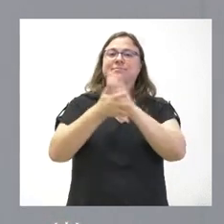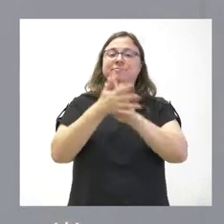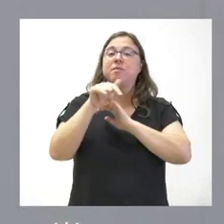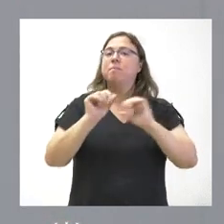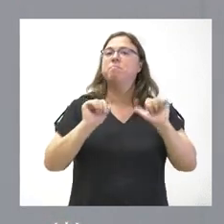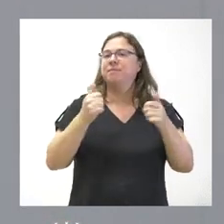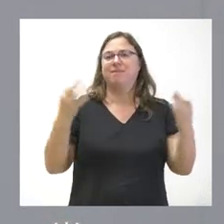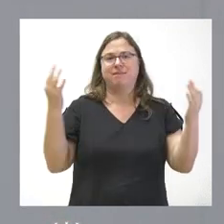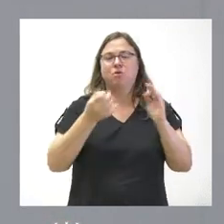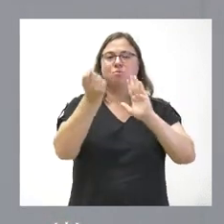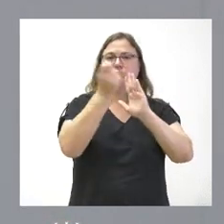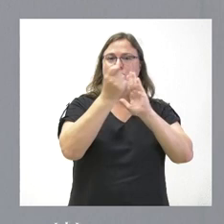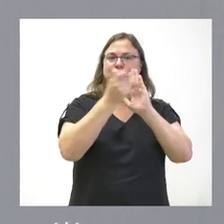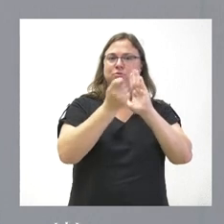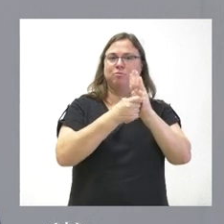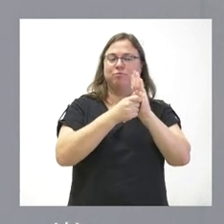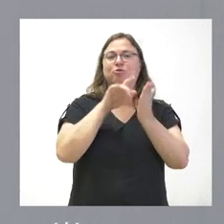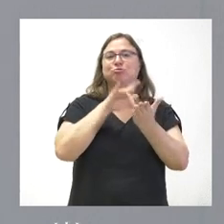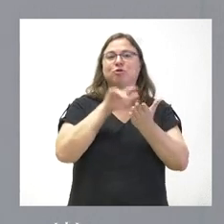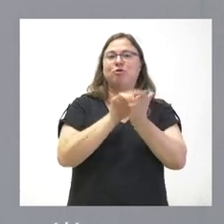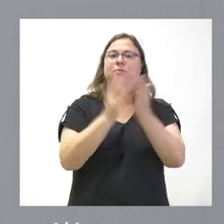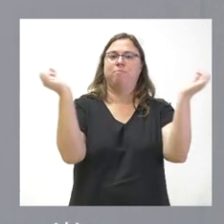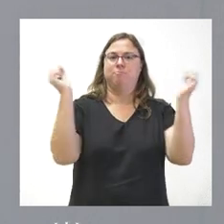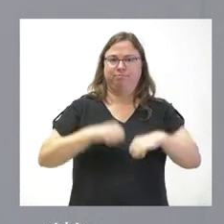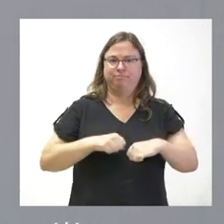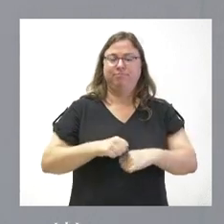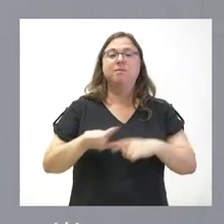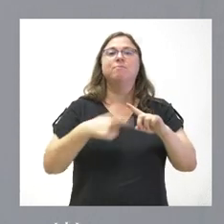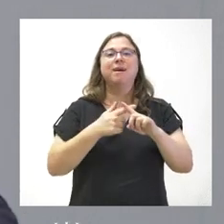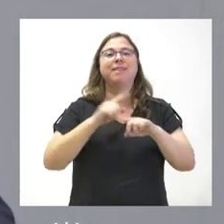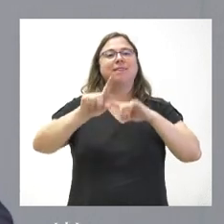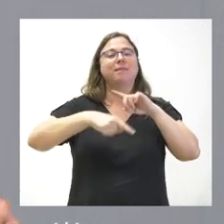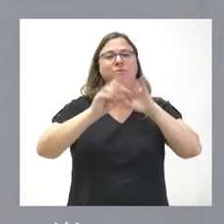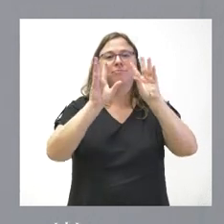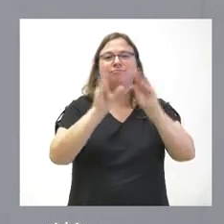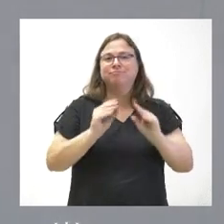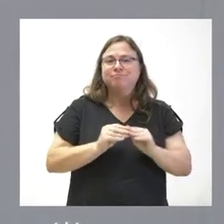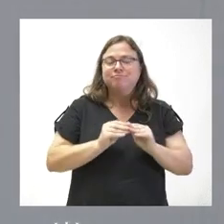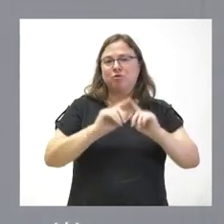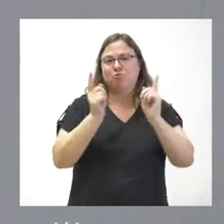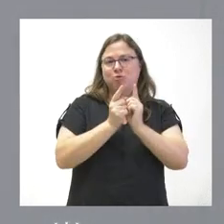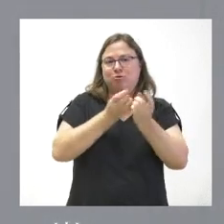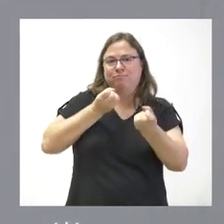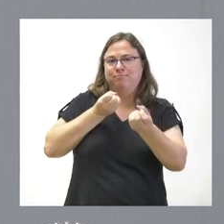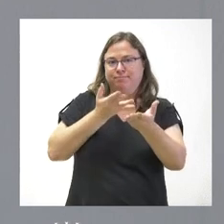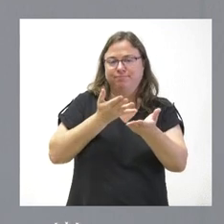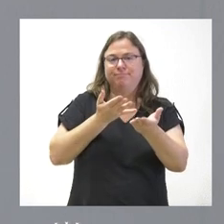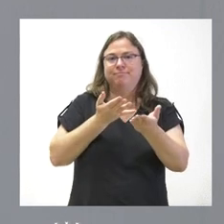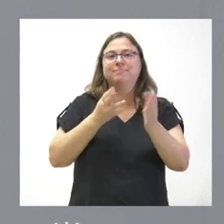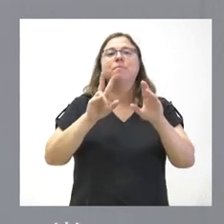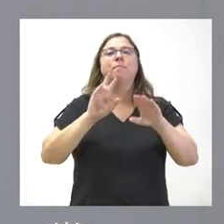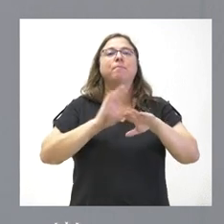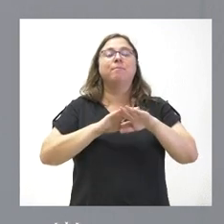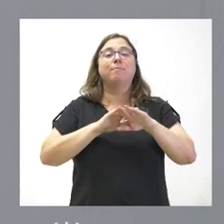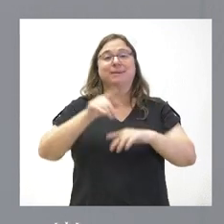los puntos que han sido objeto de acuerdo y hacemos un repaso muy breve y muy rápido en